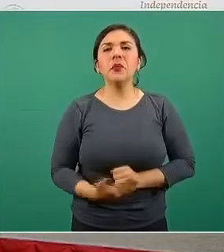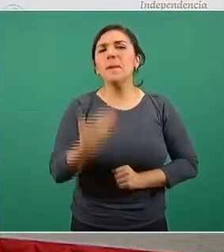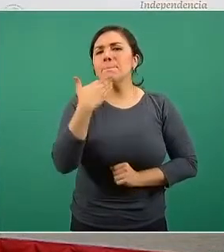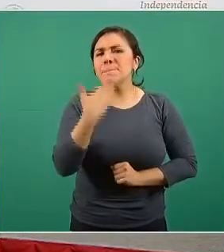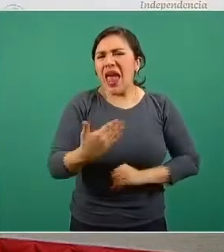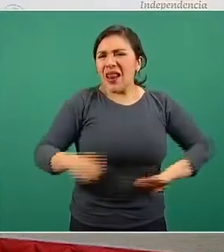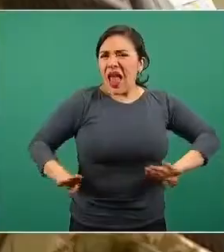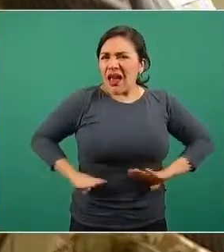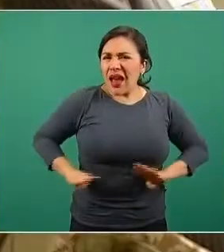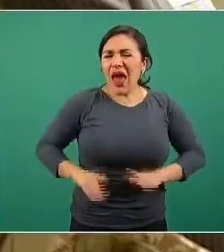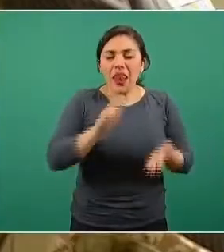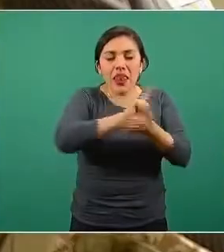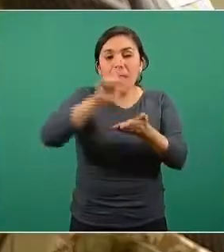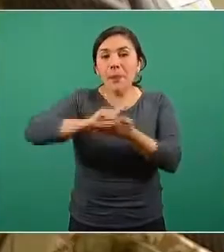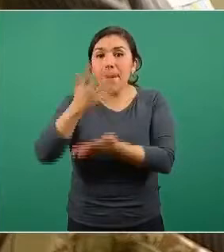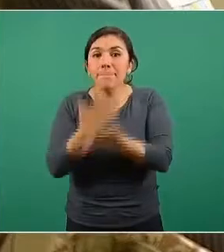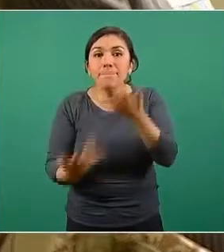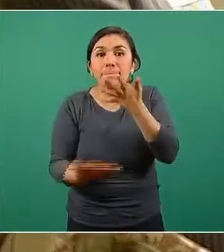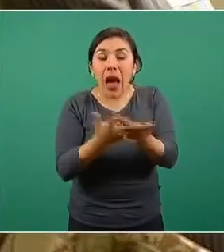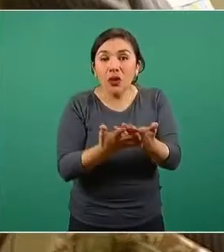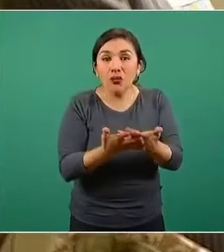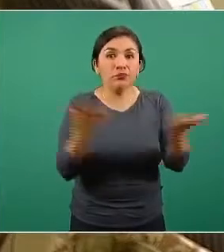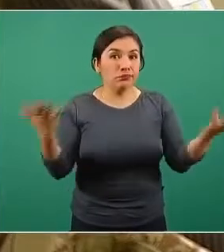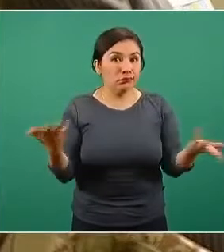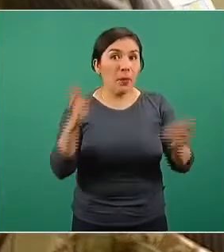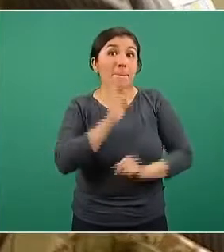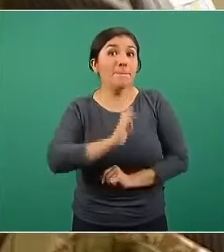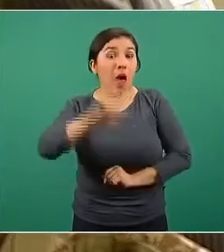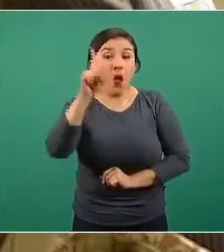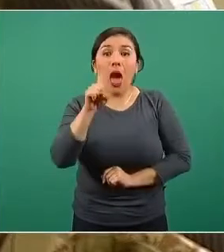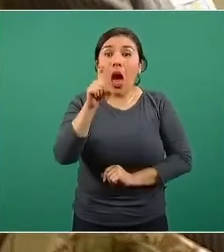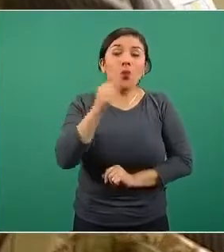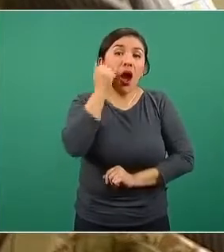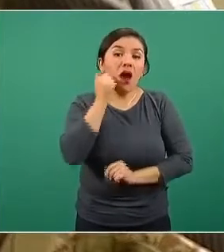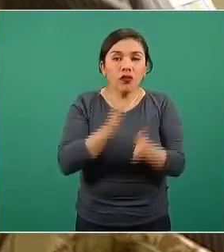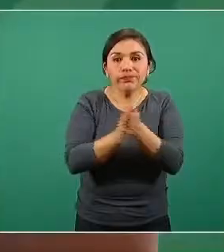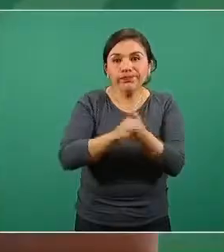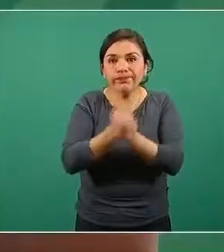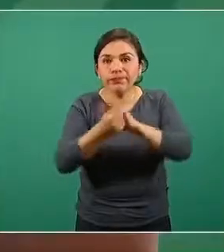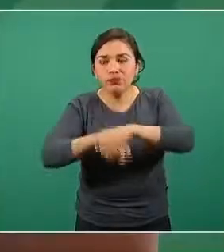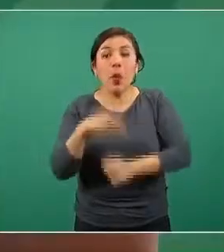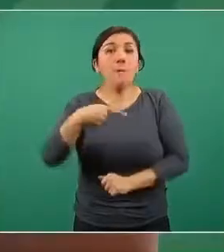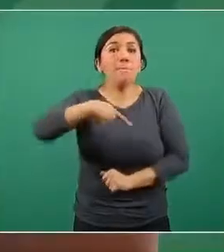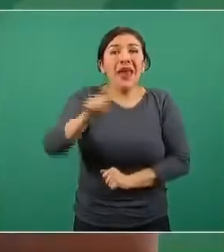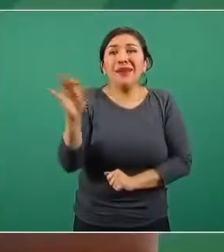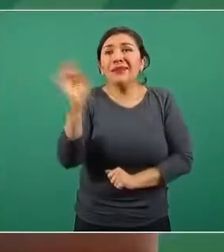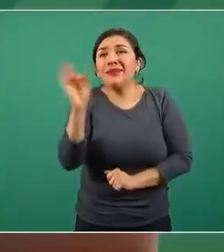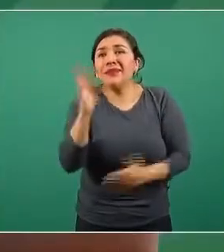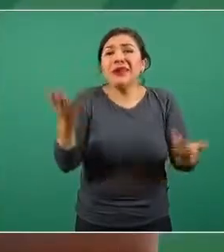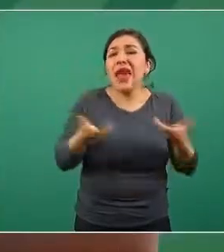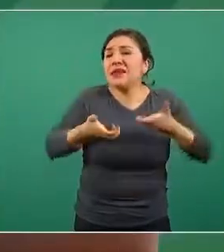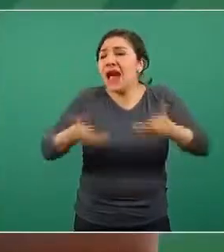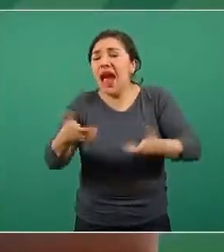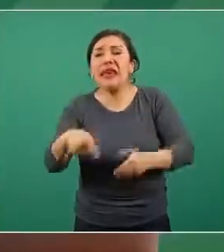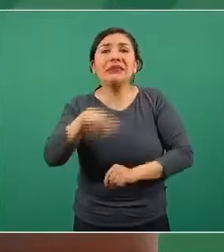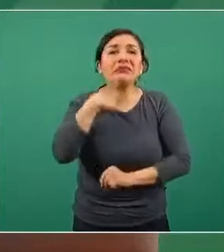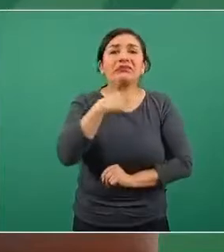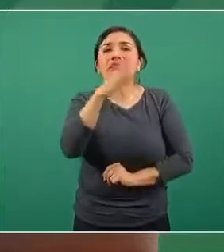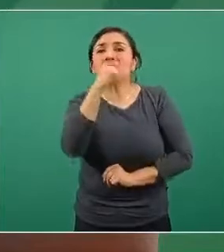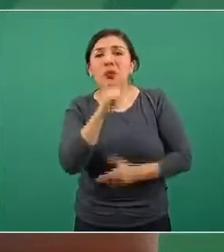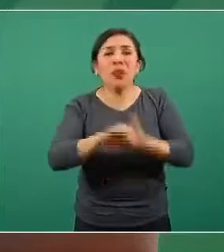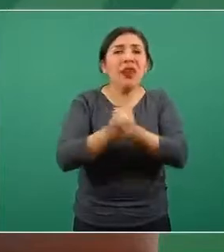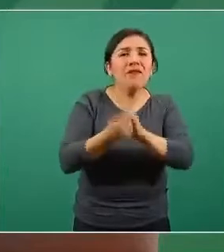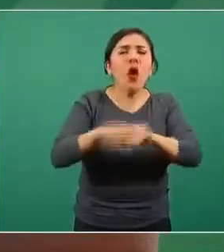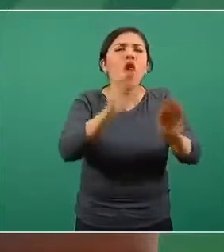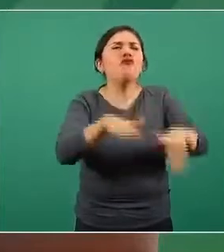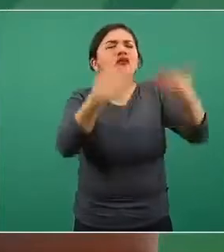adecuada higiene de manos, que puede ser y de preferencia con agua y jabón, pero cuando nos encontramos en la calle o